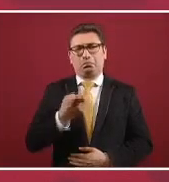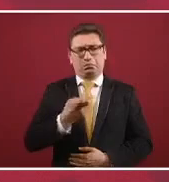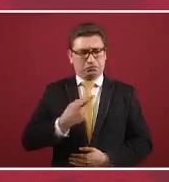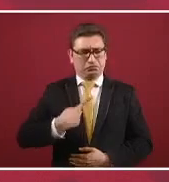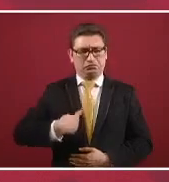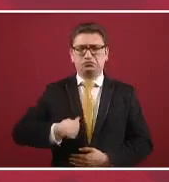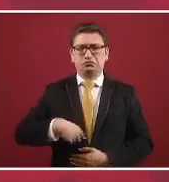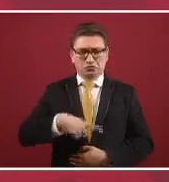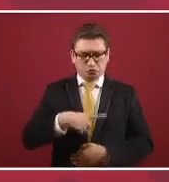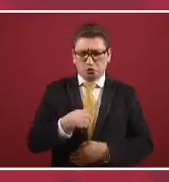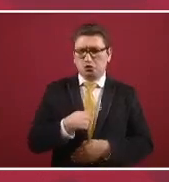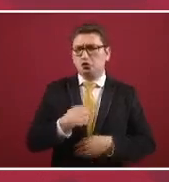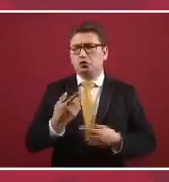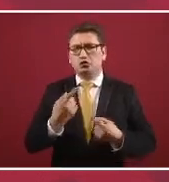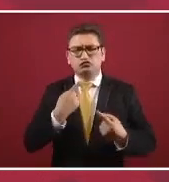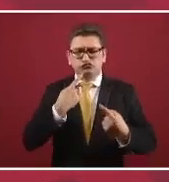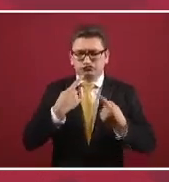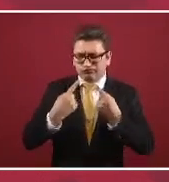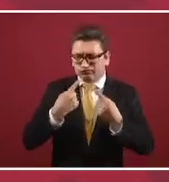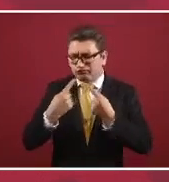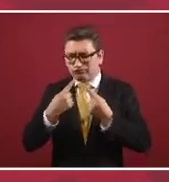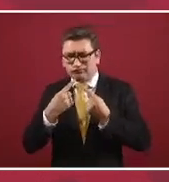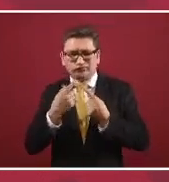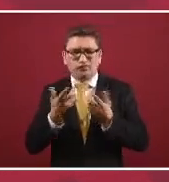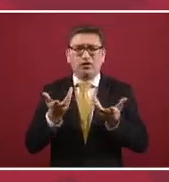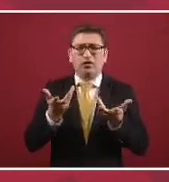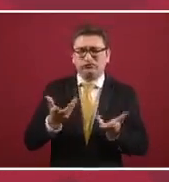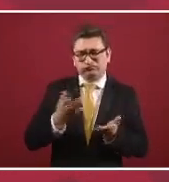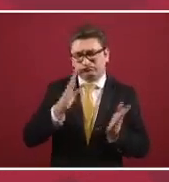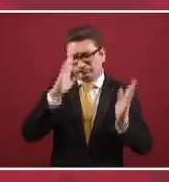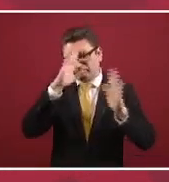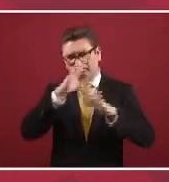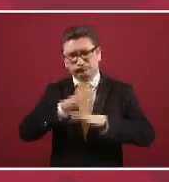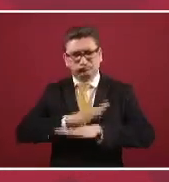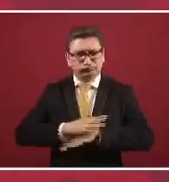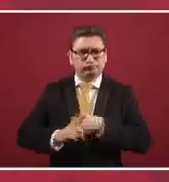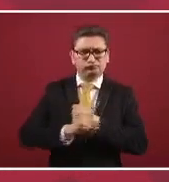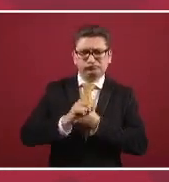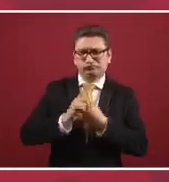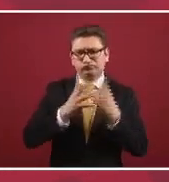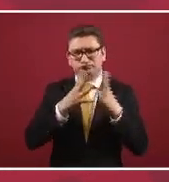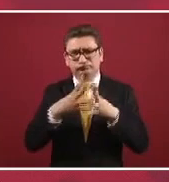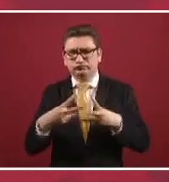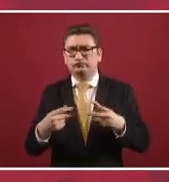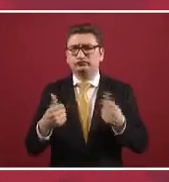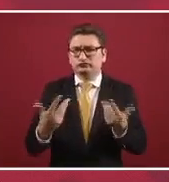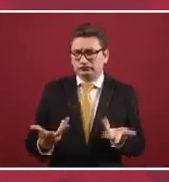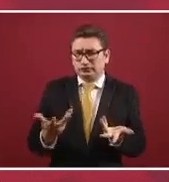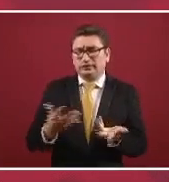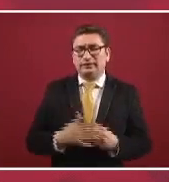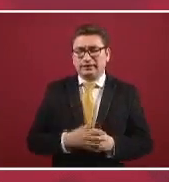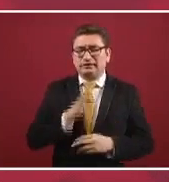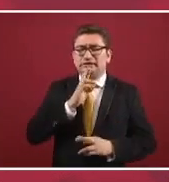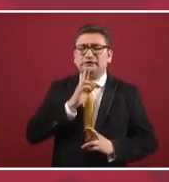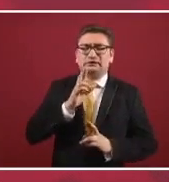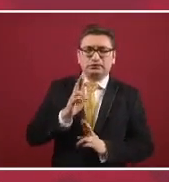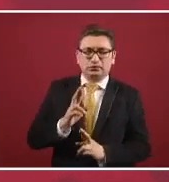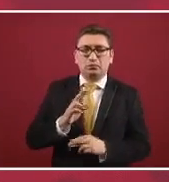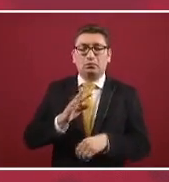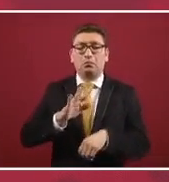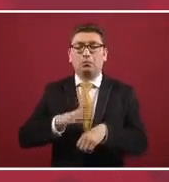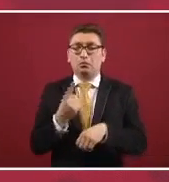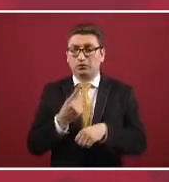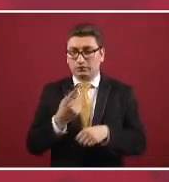para que se resuelva el problema, porque está parada